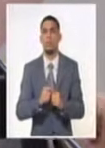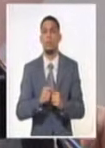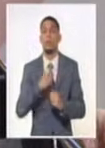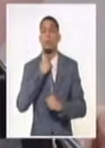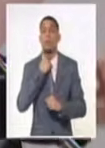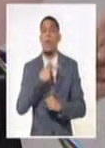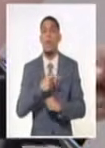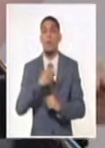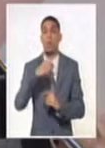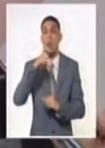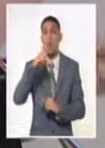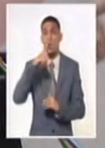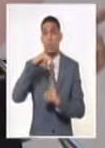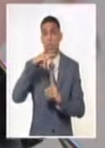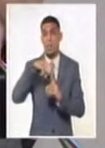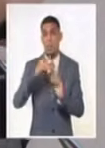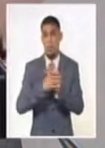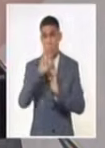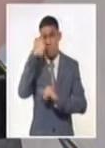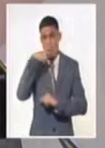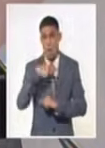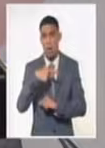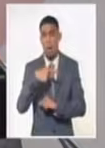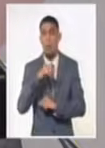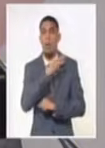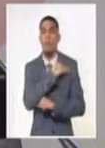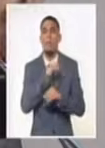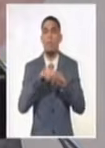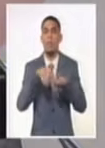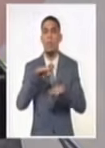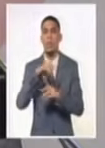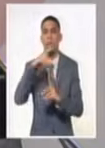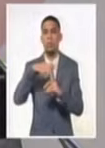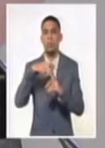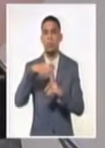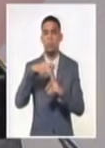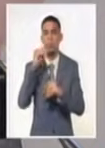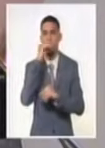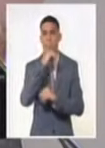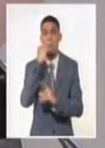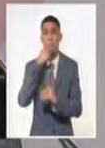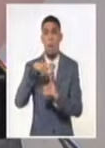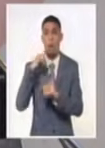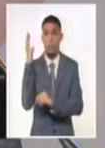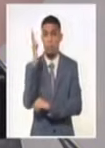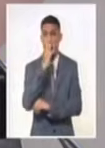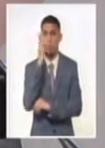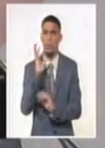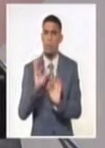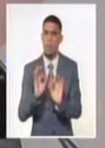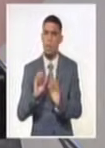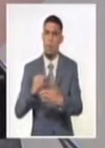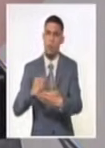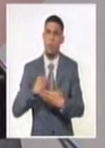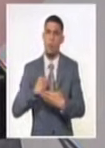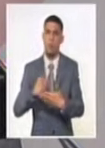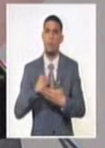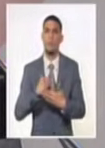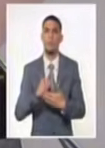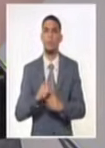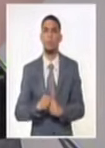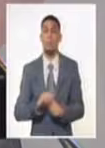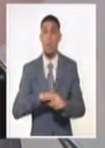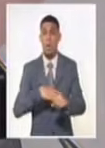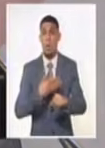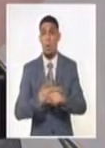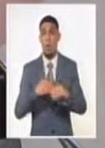con las prioridades que además tributan al desarrollo territorial también. En los territorios se están haciendo cosas que estamos seguros en los próximos días vamos a poder ver por